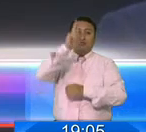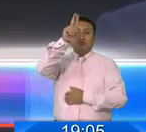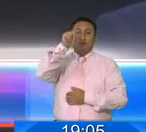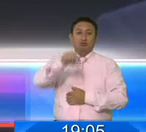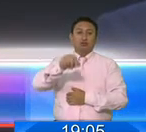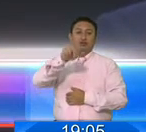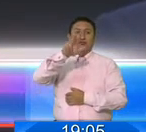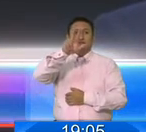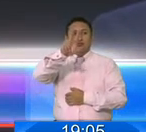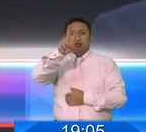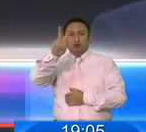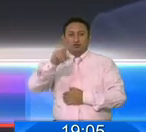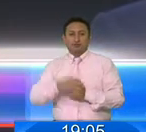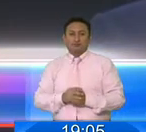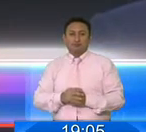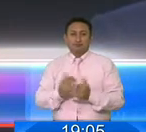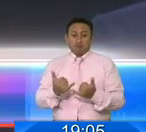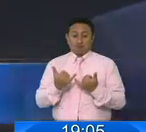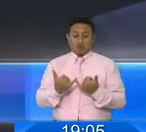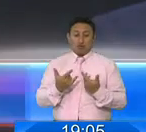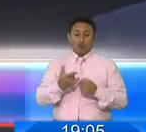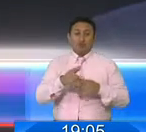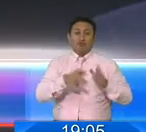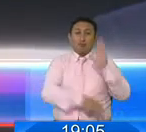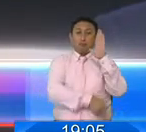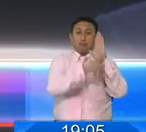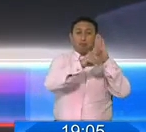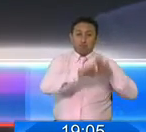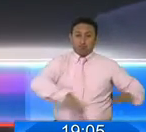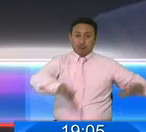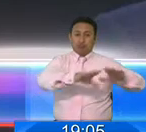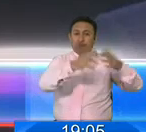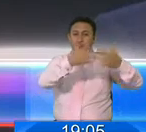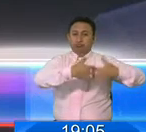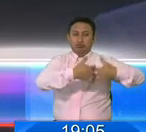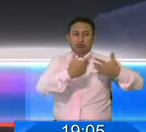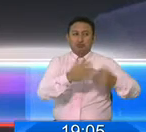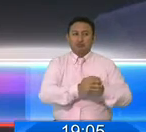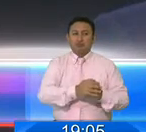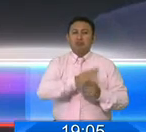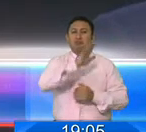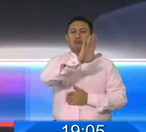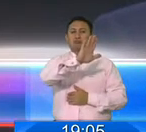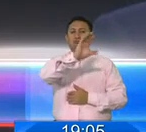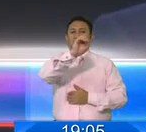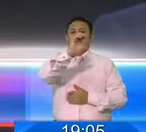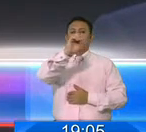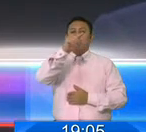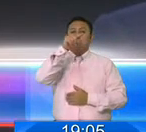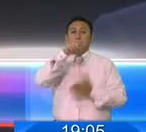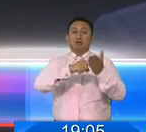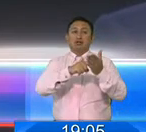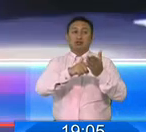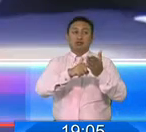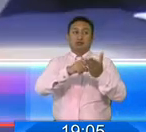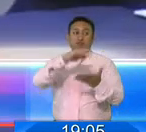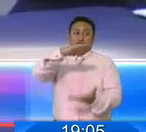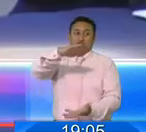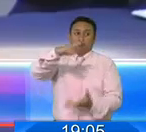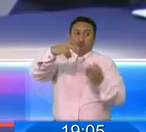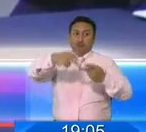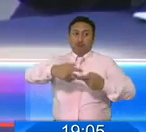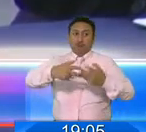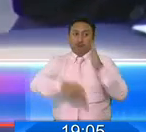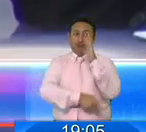actualmente nuestros campos producen alrededor de 500 mil barriles diarios de crudo las